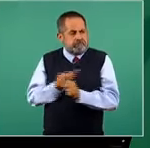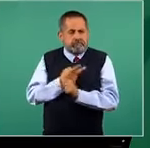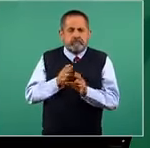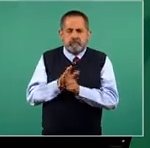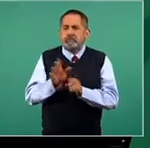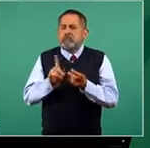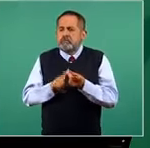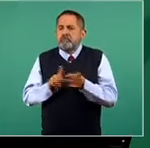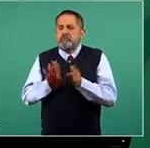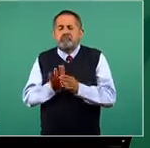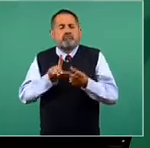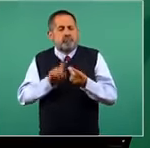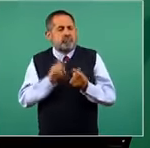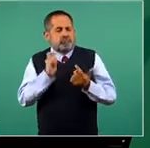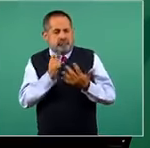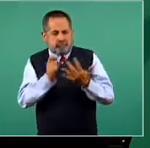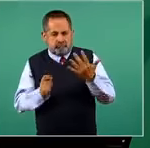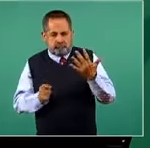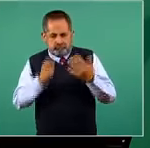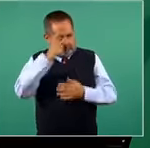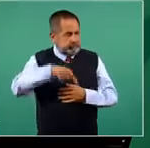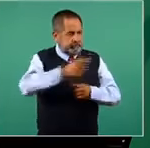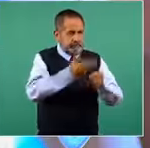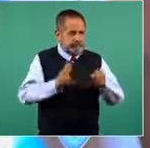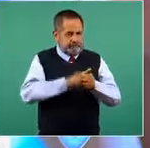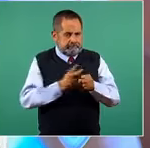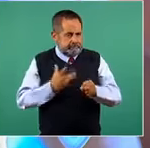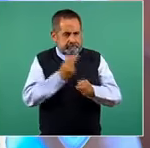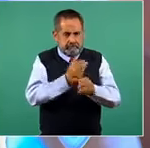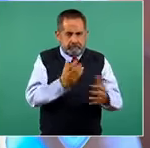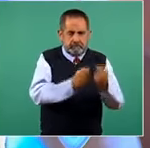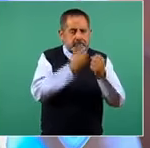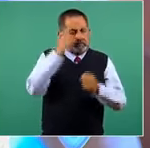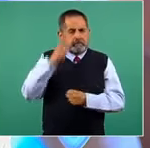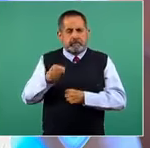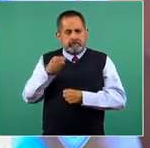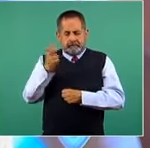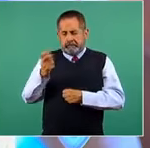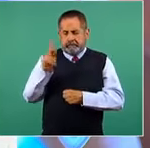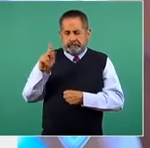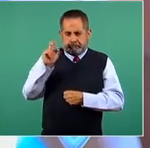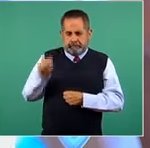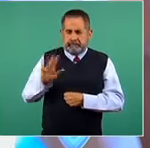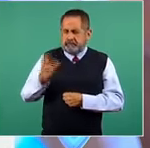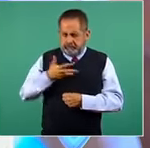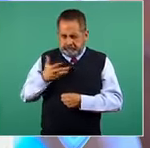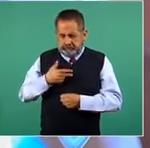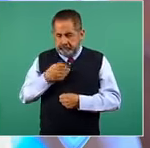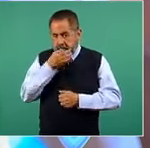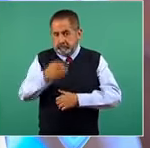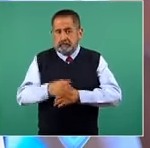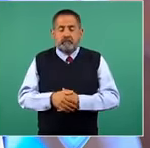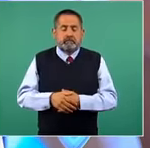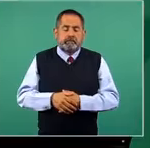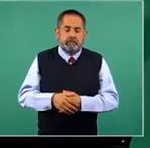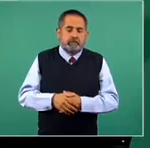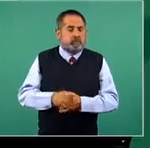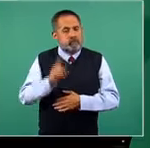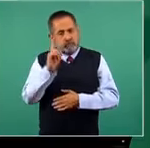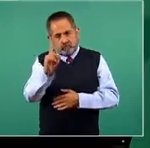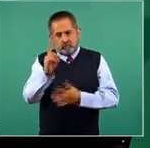ahorita de este rescate de hospitales y el plan preliminar que ya se tiene. Una cosa muy